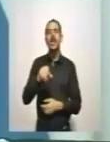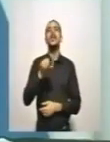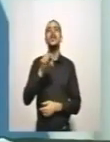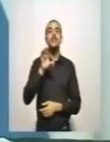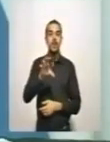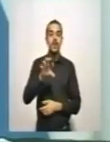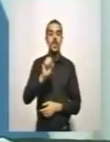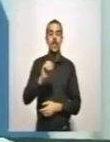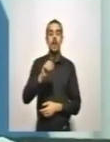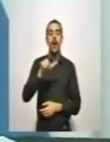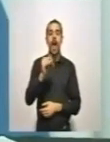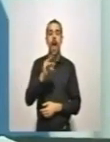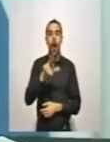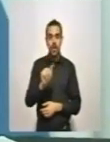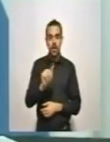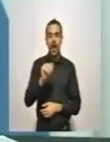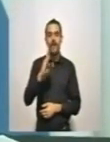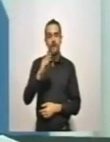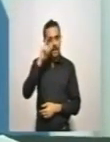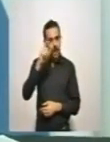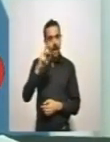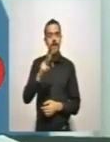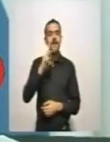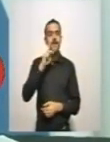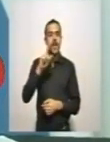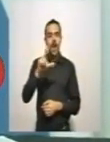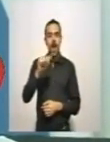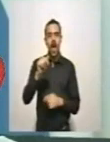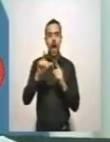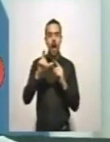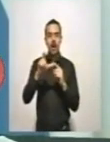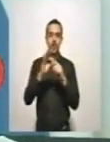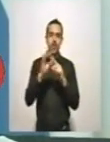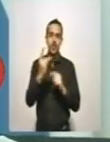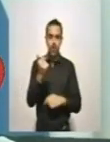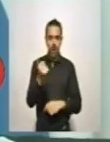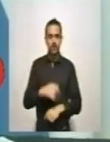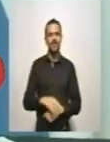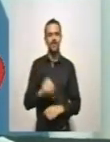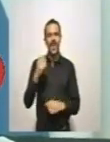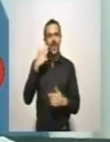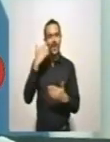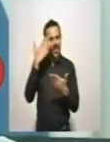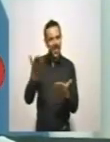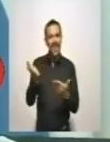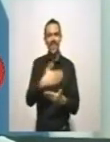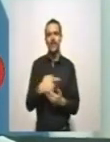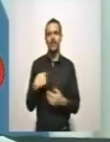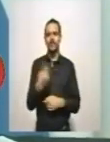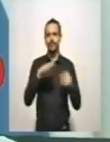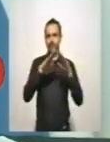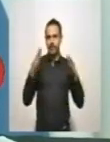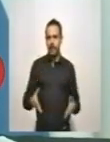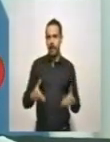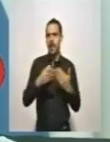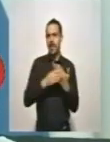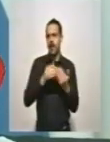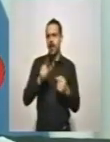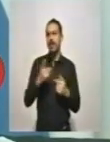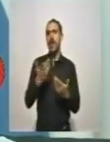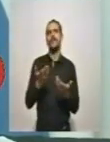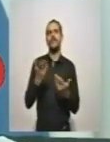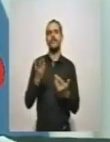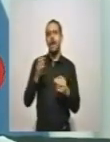días. Desde el Ministerio de Planeamiento, Infraestructura y Servicio de la provincia, venimos llevando adelante un plan integral de